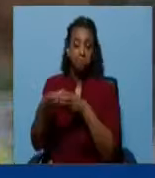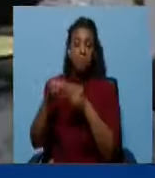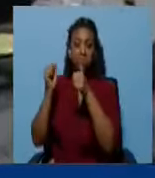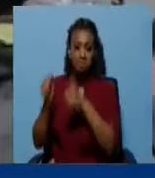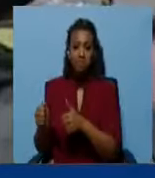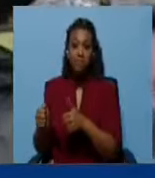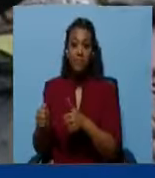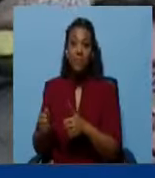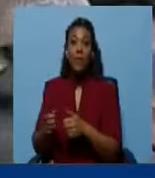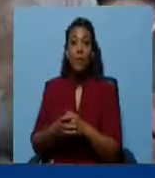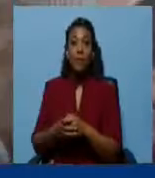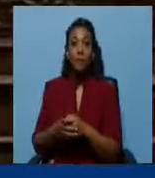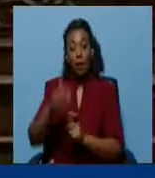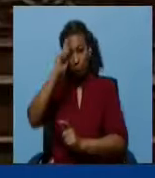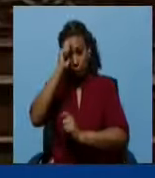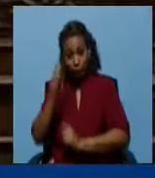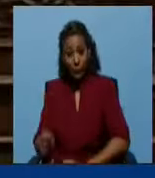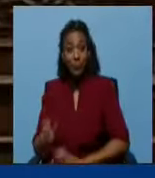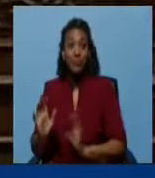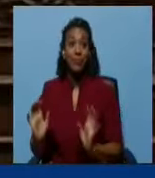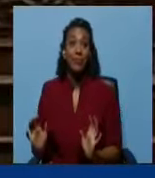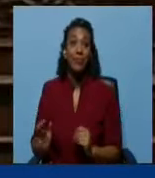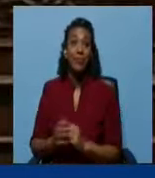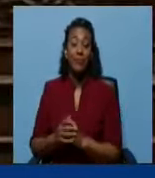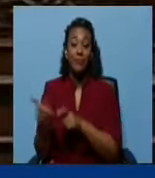Ad honorem.